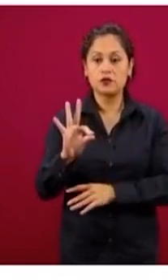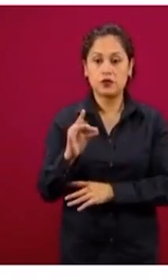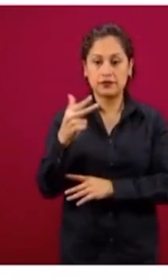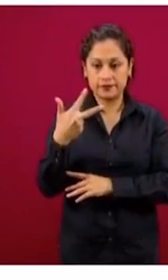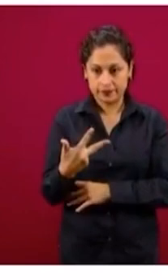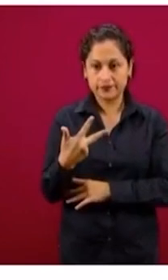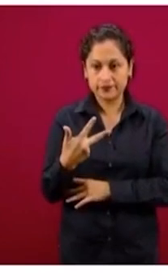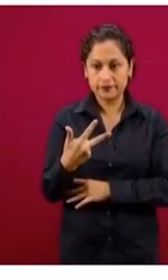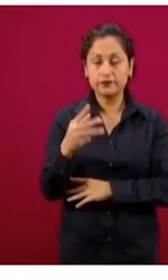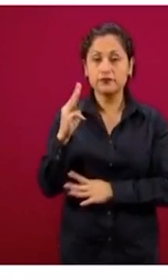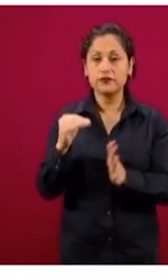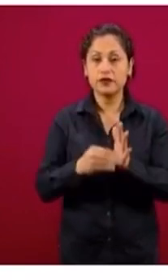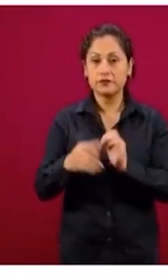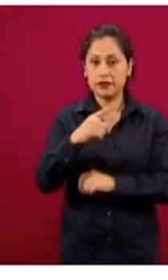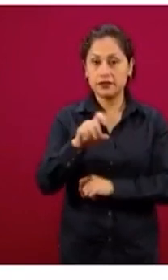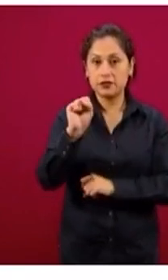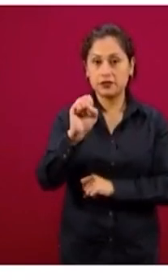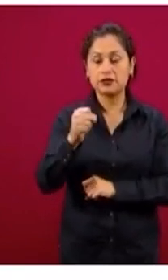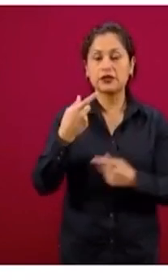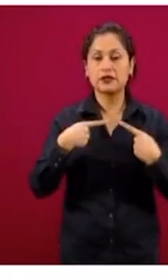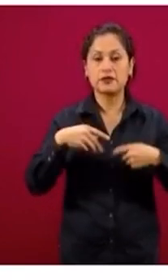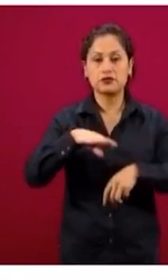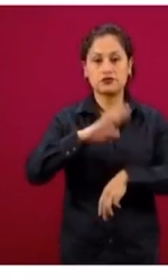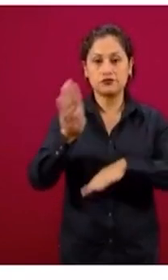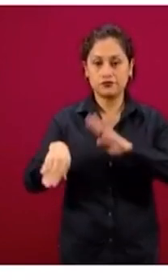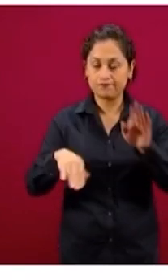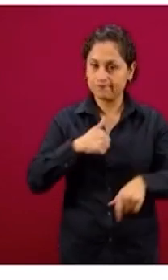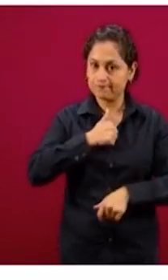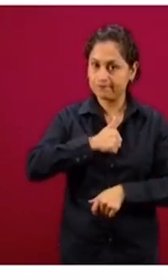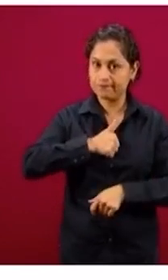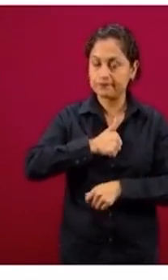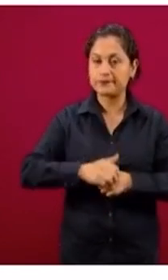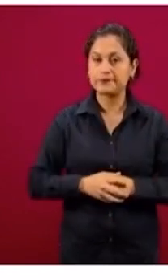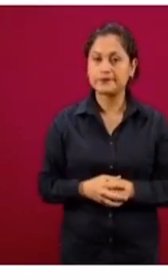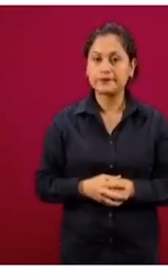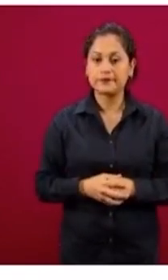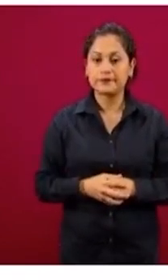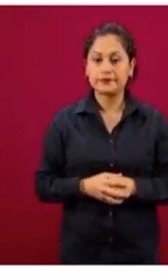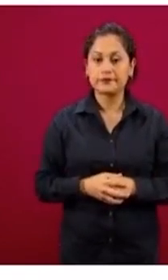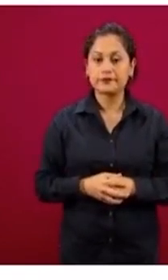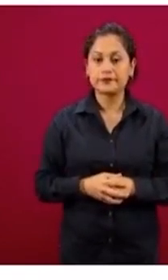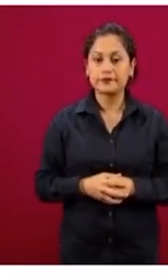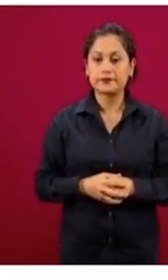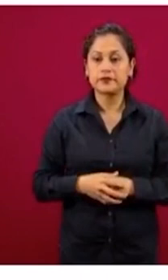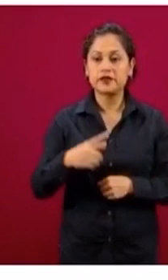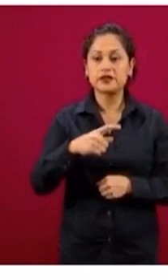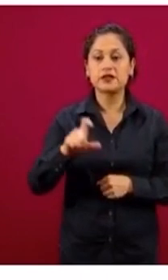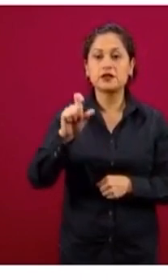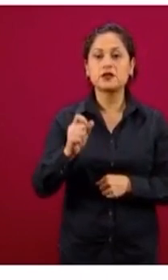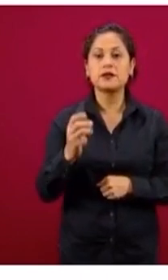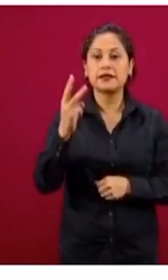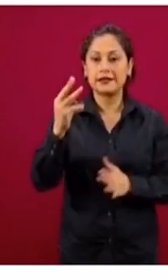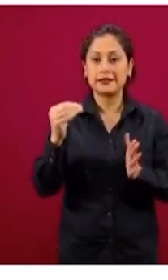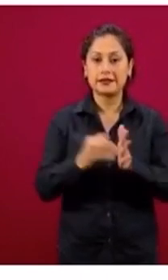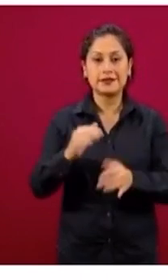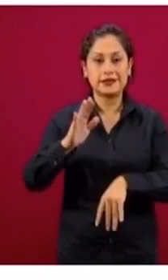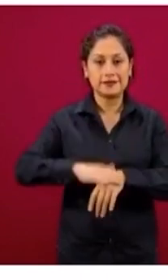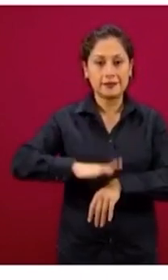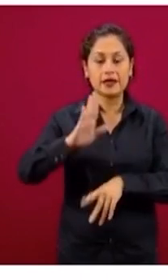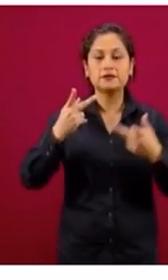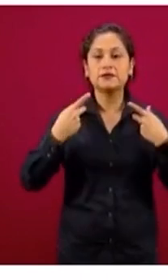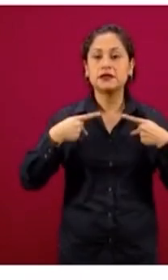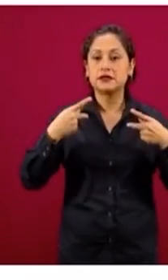3.160 lamentables defunciones que también han ocurrido y más de 123 mil personas que han sido